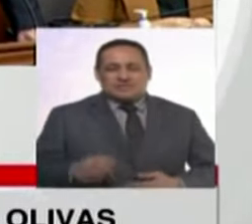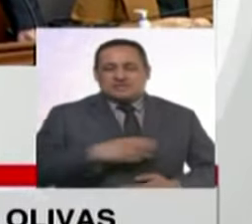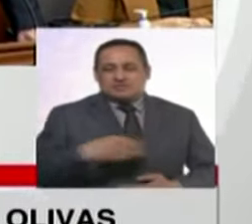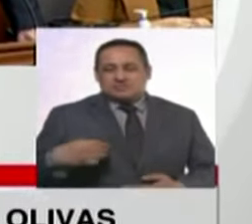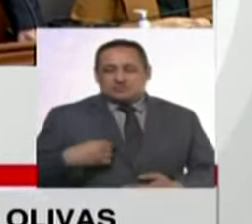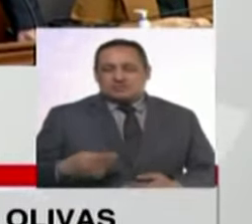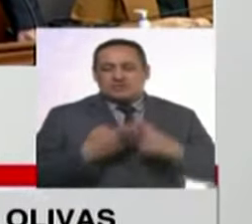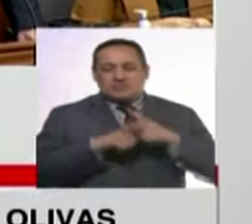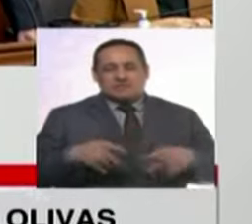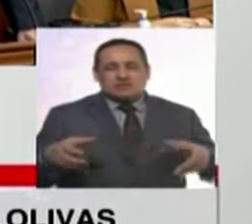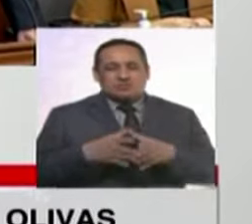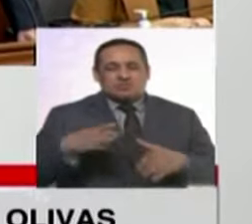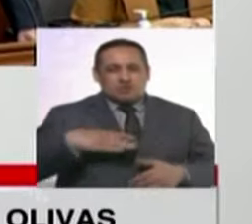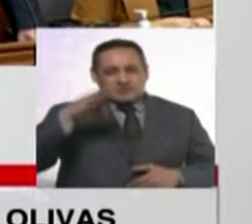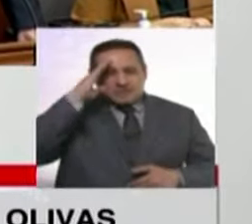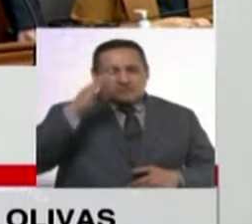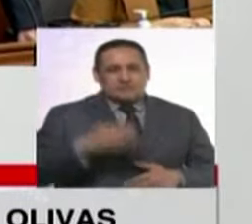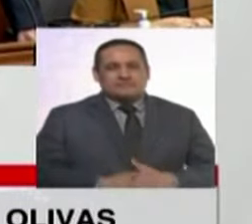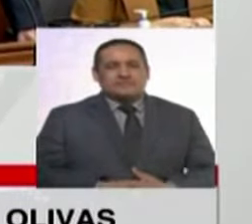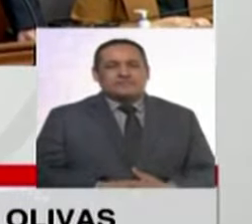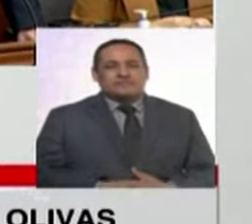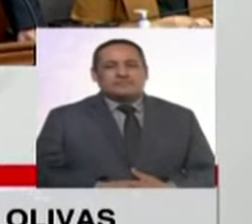de procedencia policial